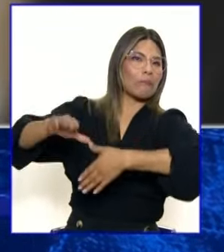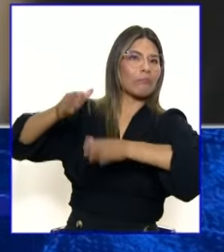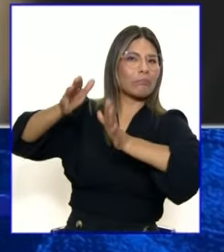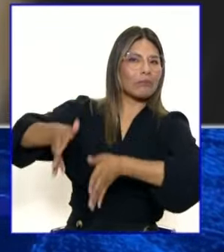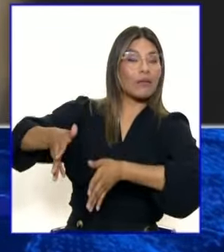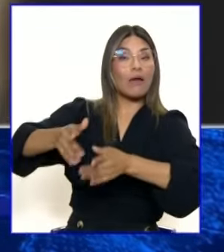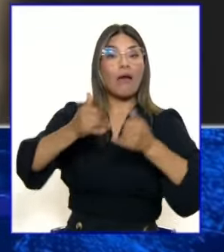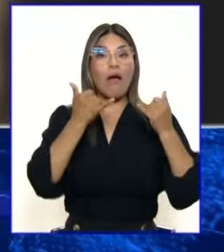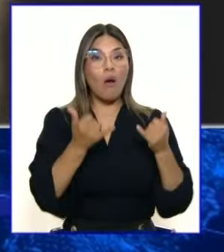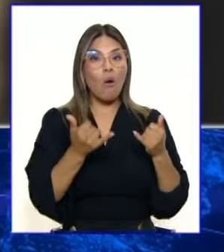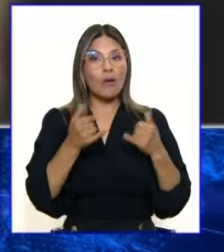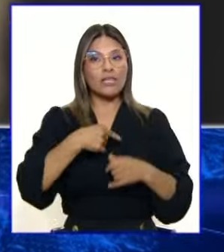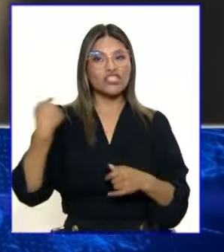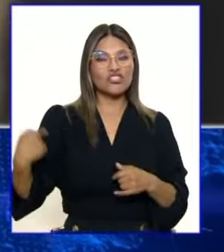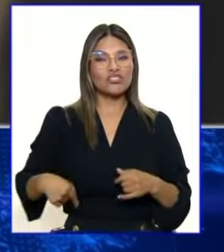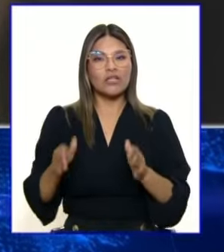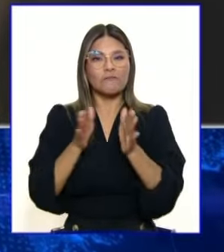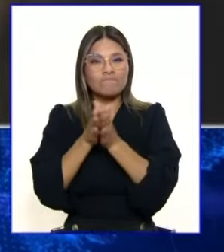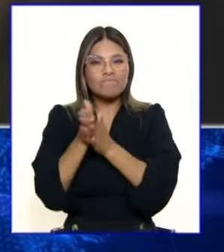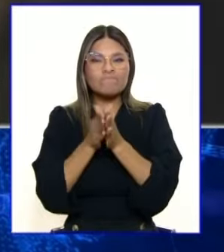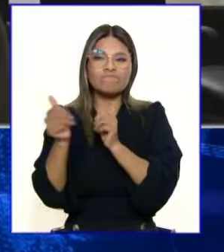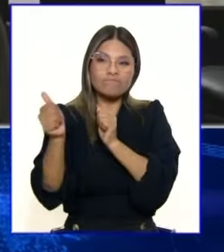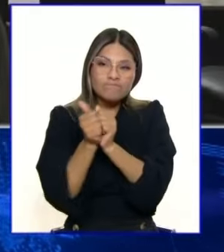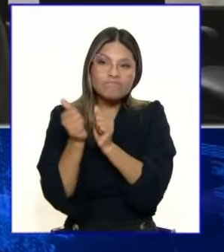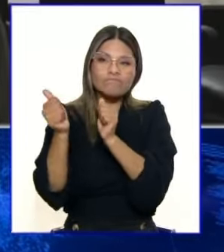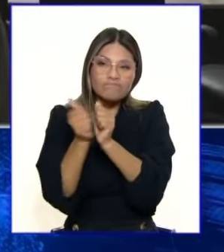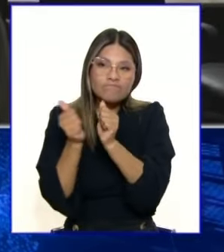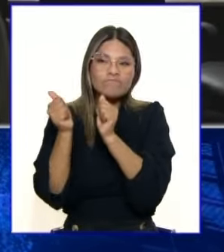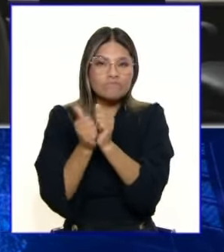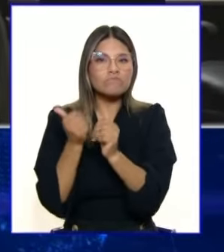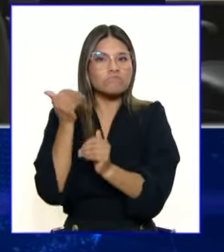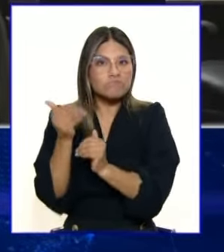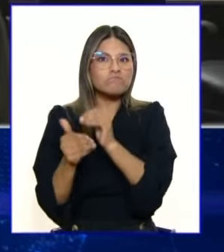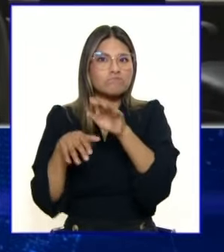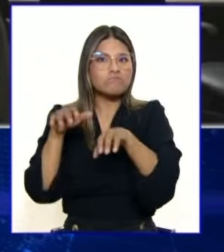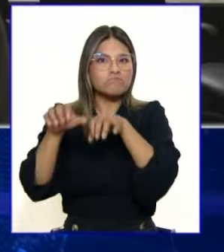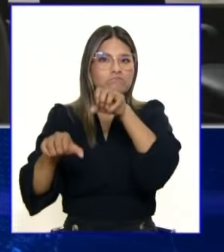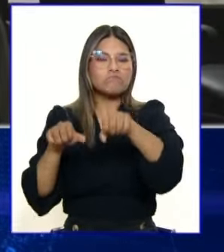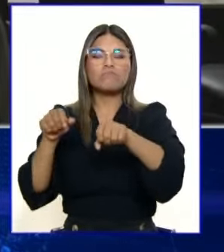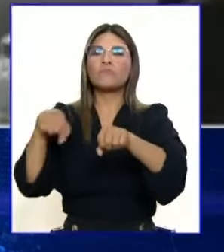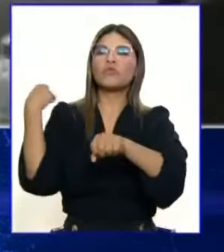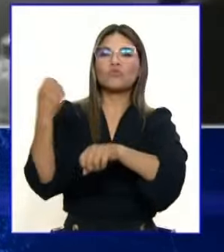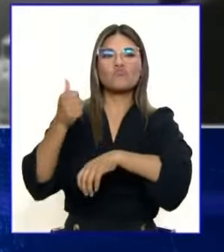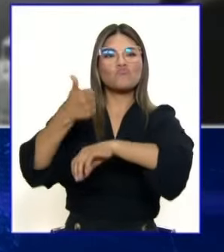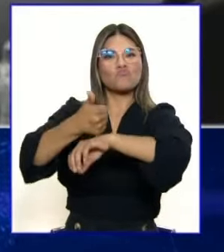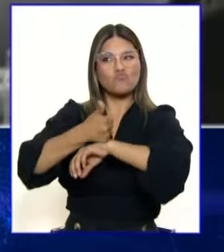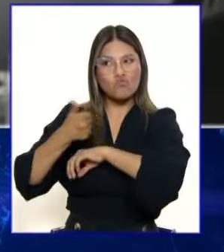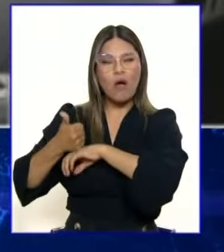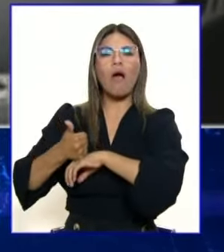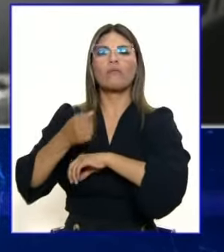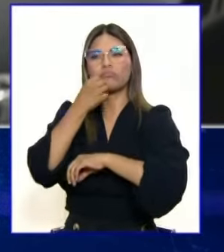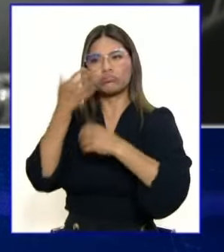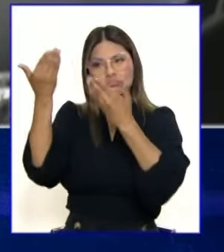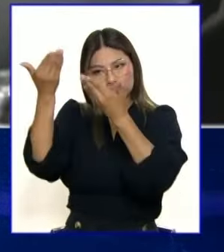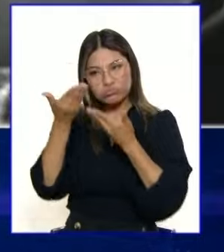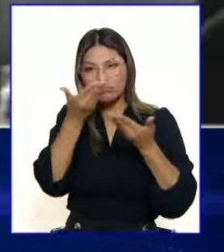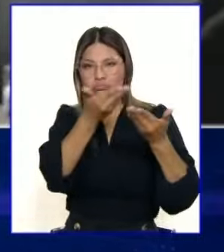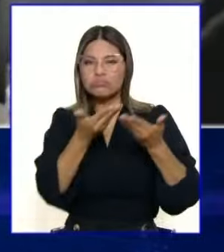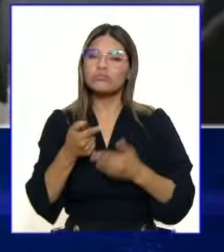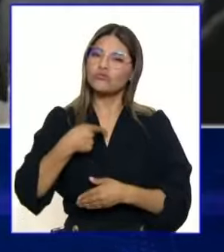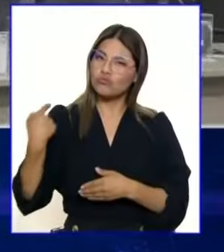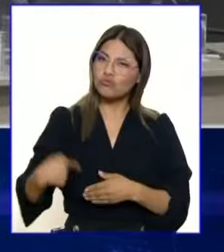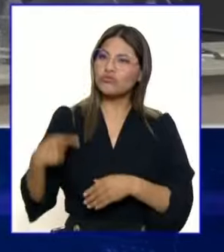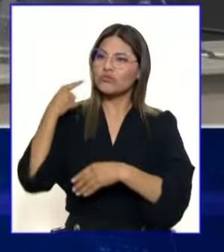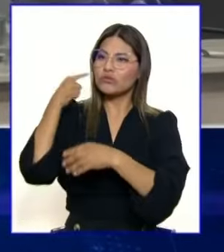ha aprovechado este tiempo para ir ganando terreno. Tenemos mineras de capital chino, tenemos industrias energéticas,